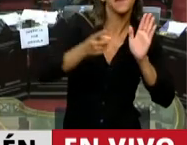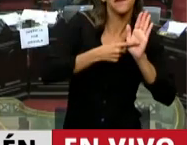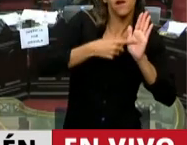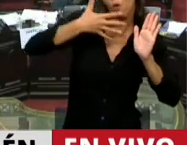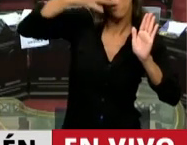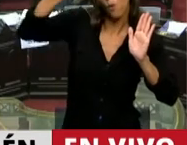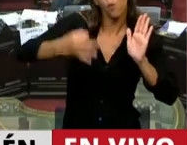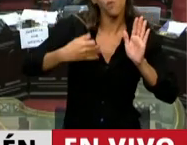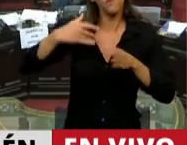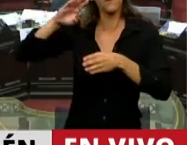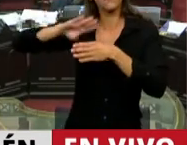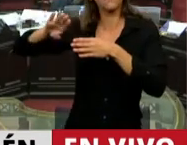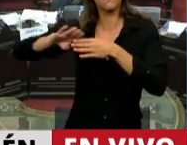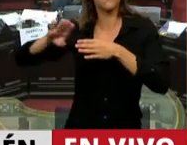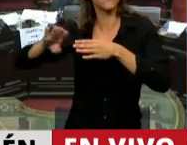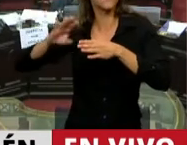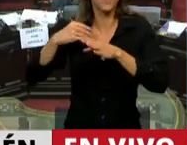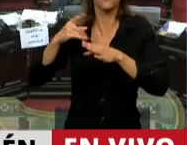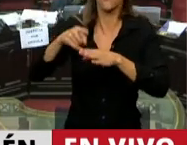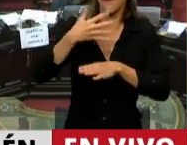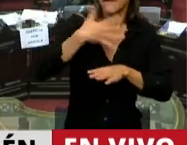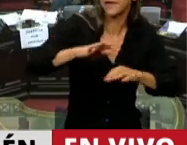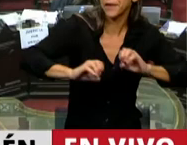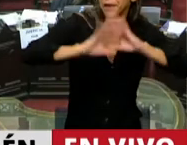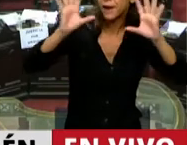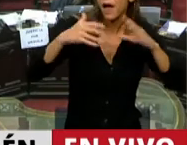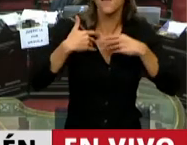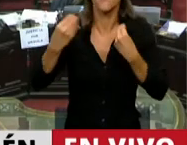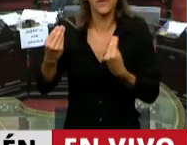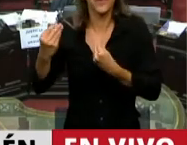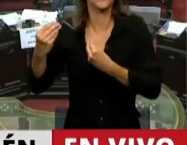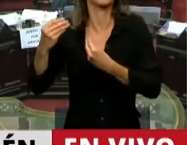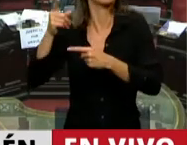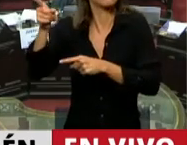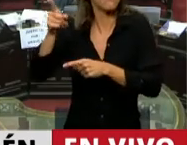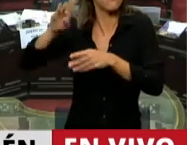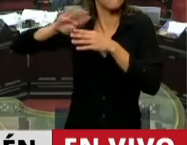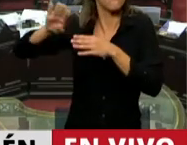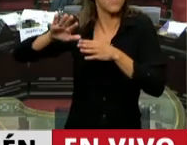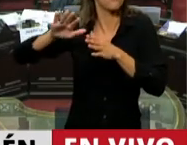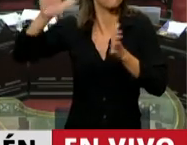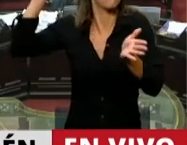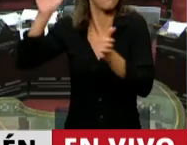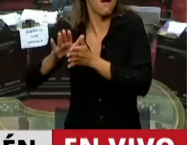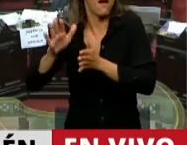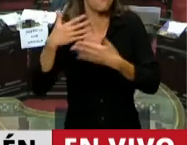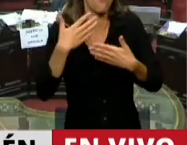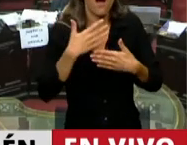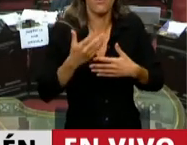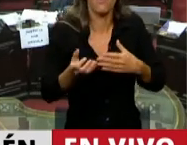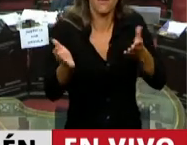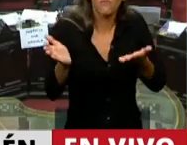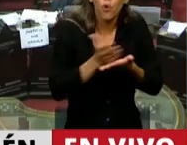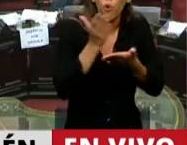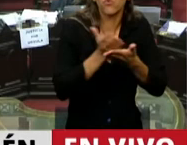que permitan el círculo virtuoso de inversión, producción y empleo. Un proceso, señor presidente,